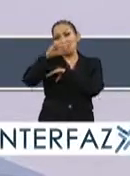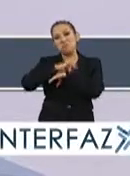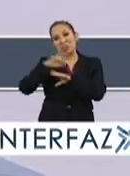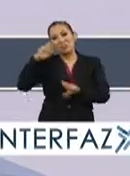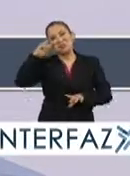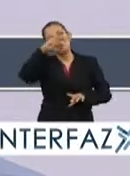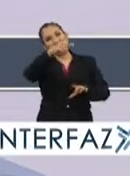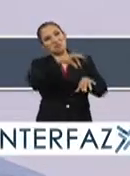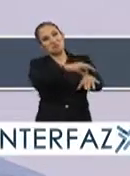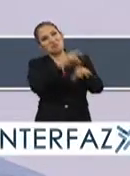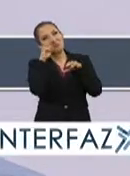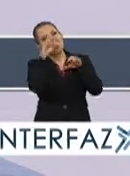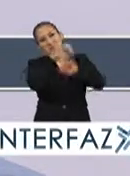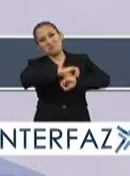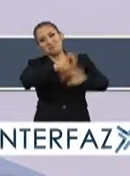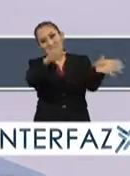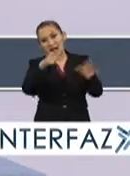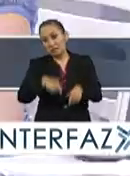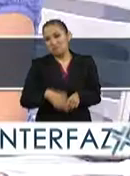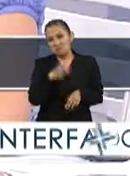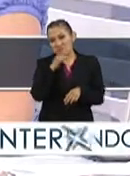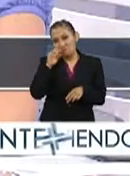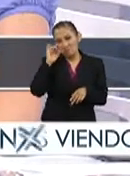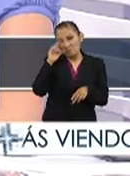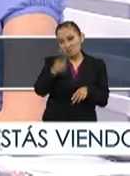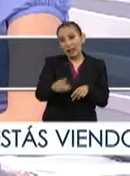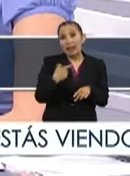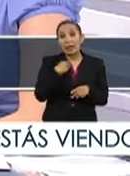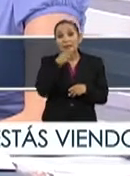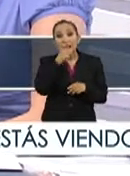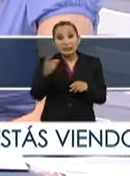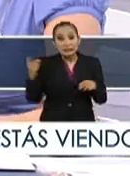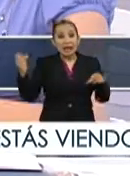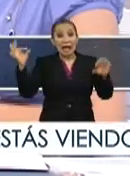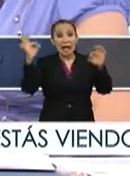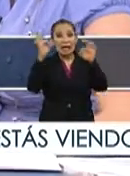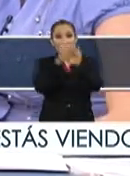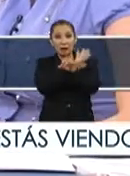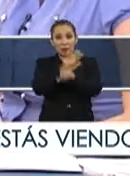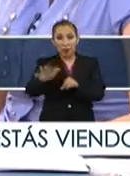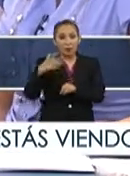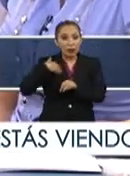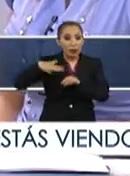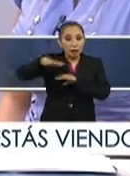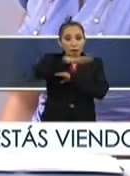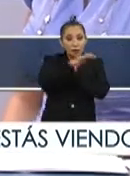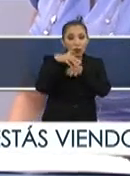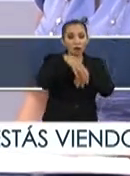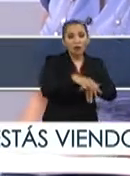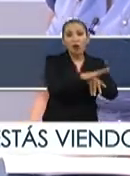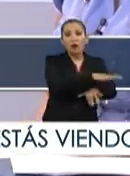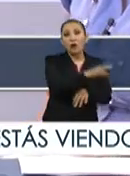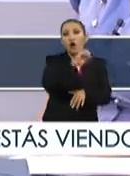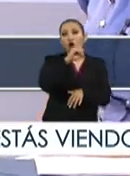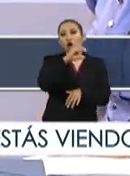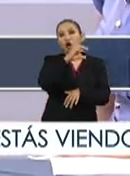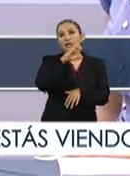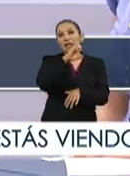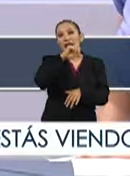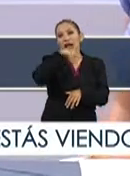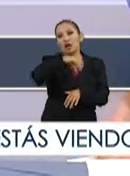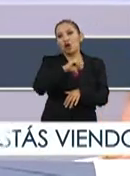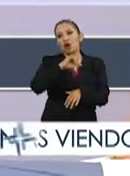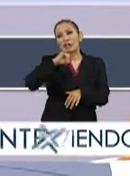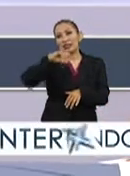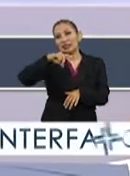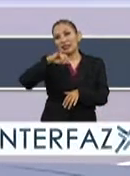ver. Hay que considerar que la plenitud del eclipse va a ser sobre el océano Índico. Para nuestros